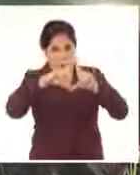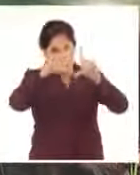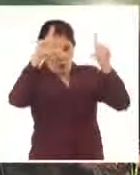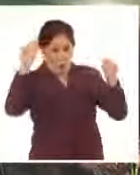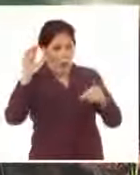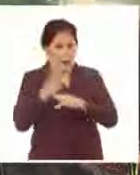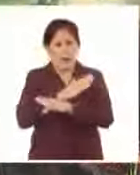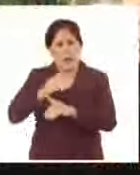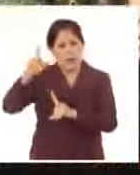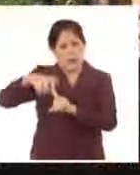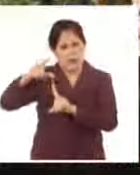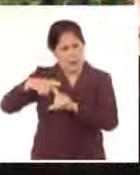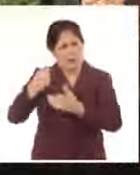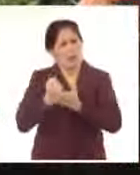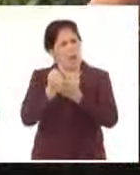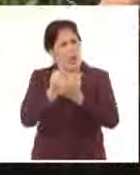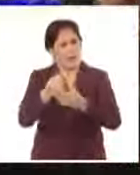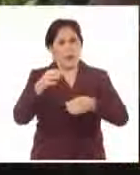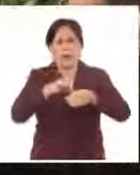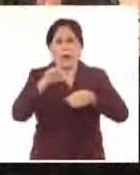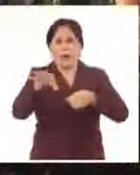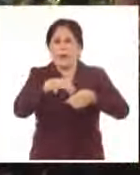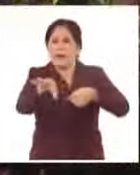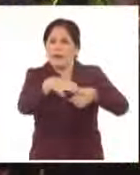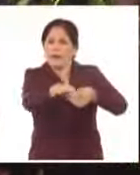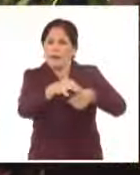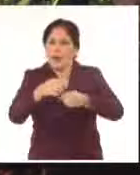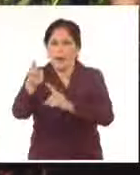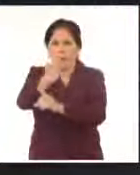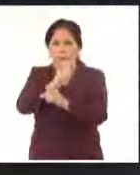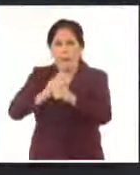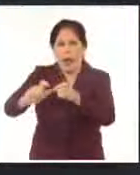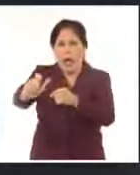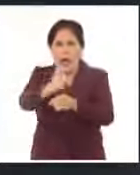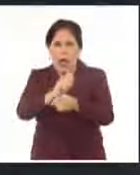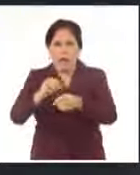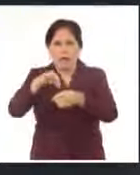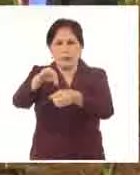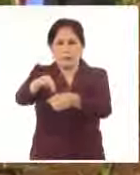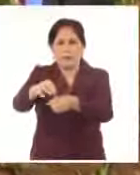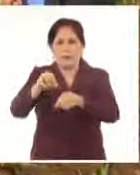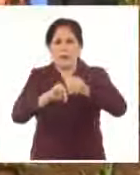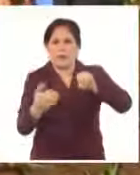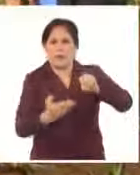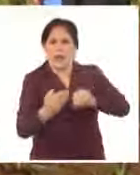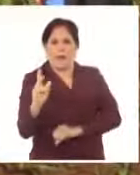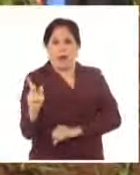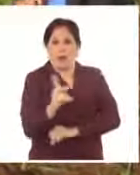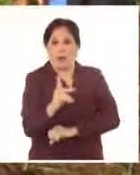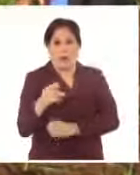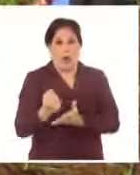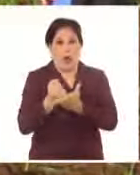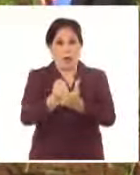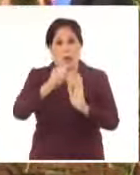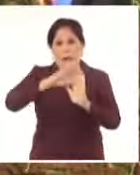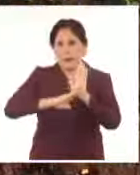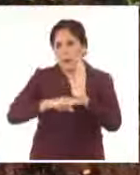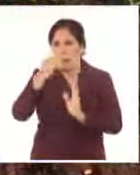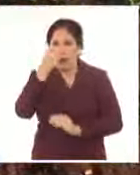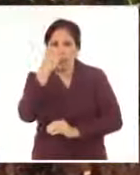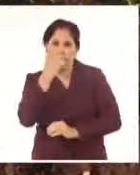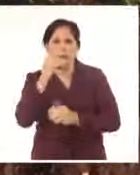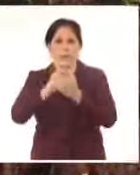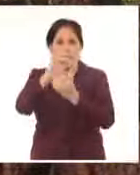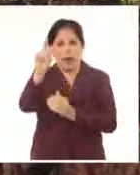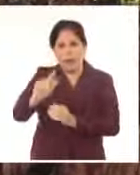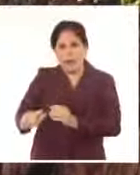sindicatos favorecieron el desierbe del cultivo de papa en campos de Melena del Sur y la zafra azucarera. La contribución al programa alimentario de Mayabeque